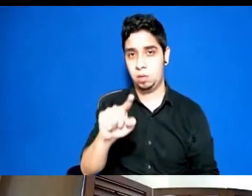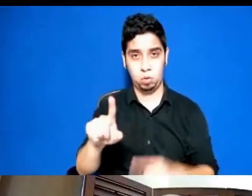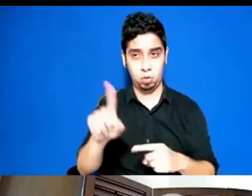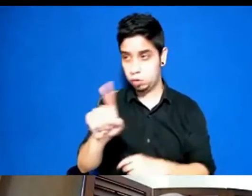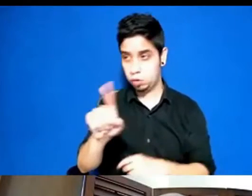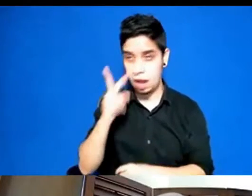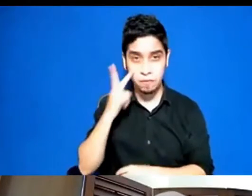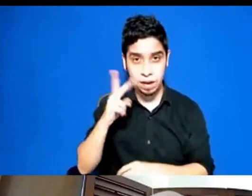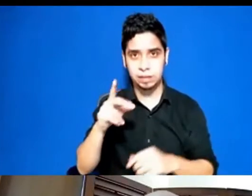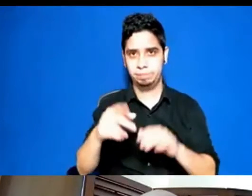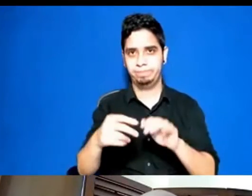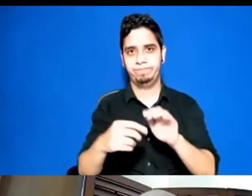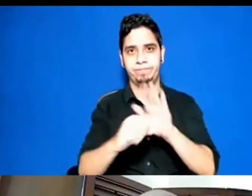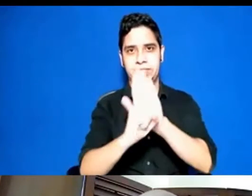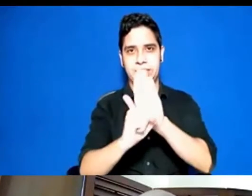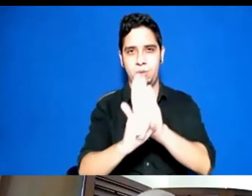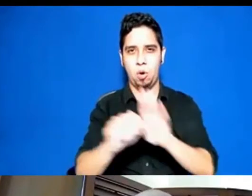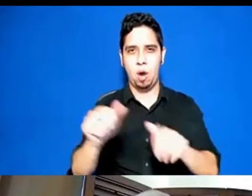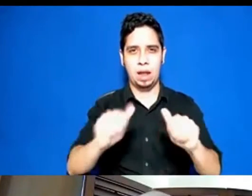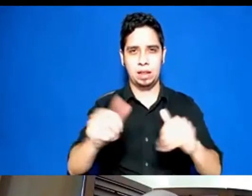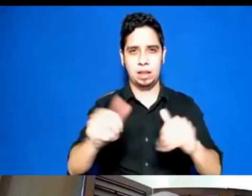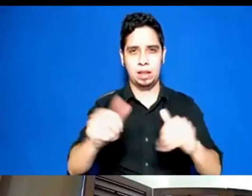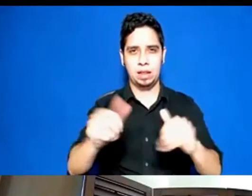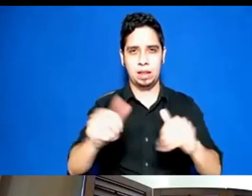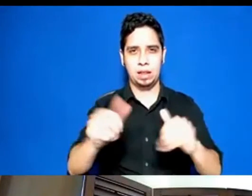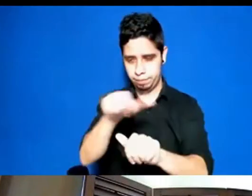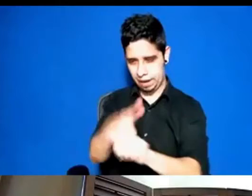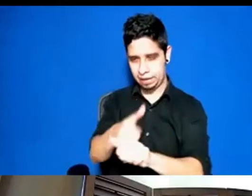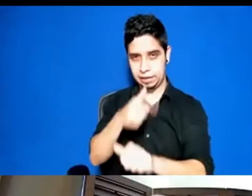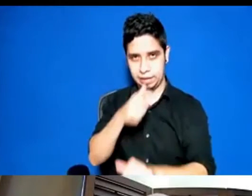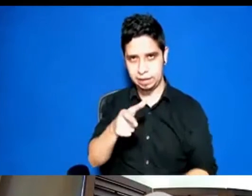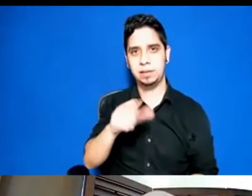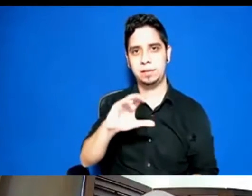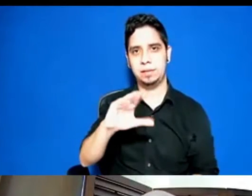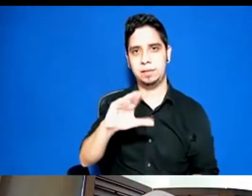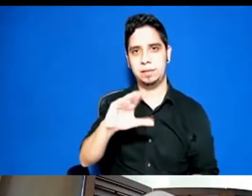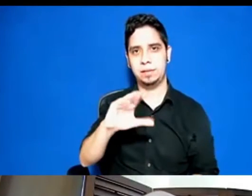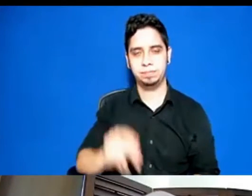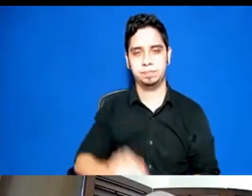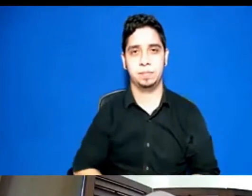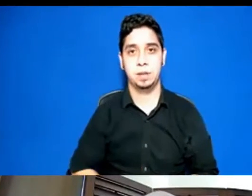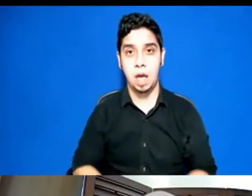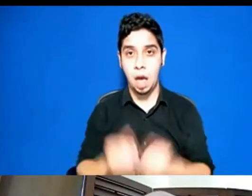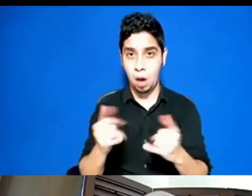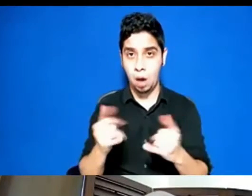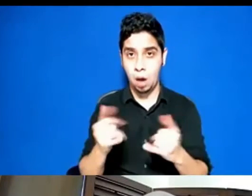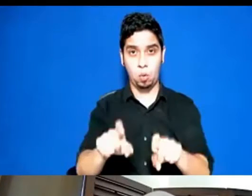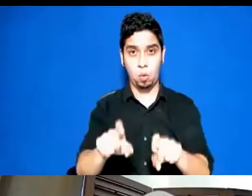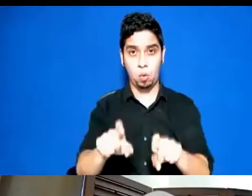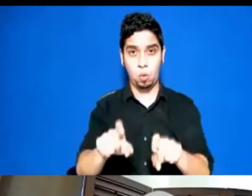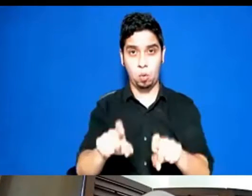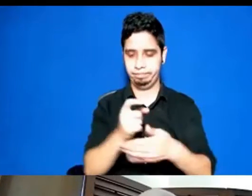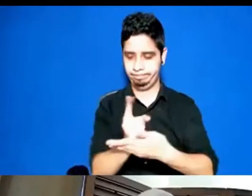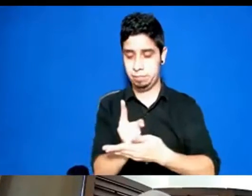todos los martes también. Las encuestas, rápidamente. La encuesta pasada, la de la